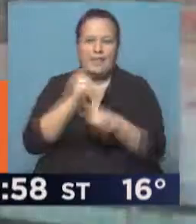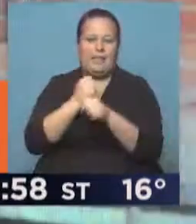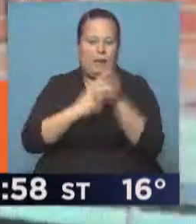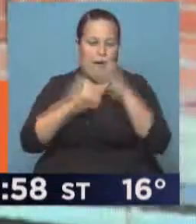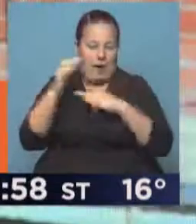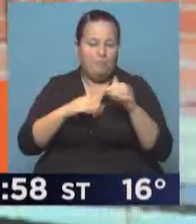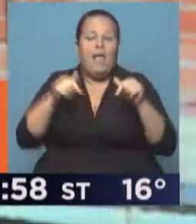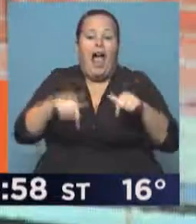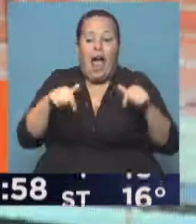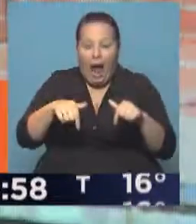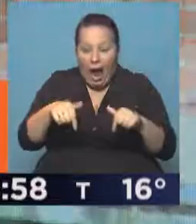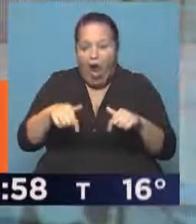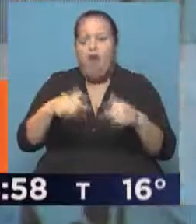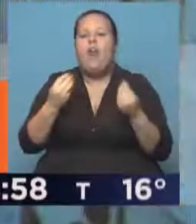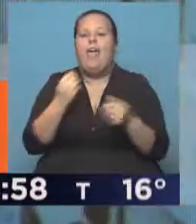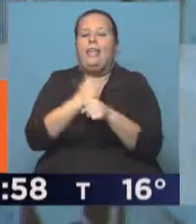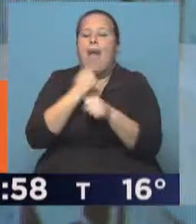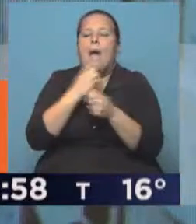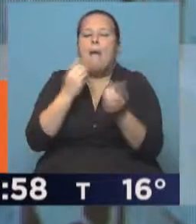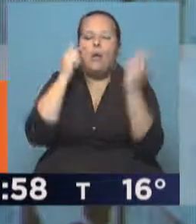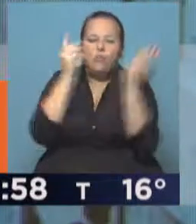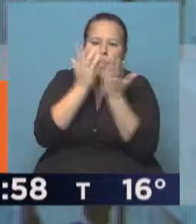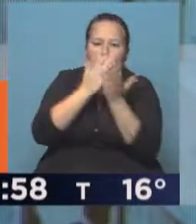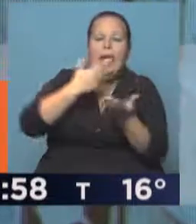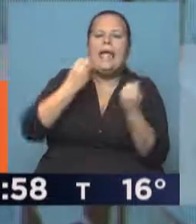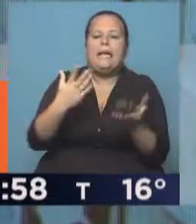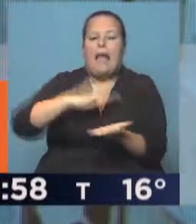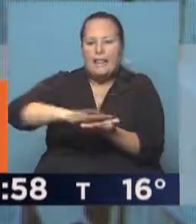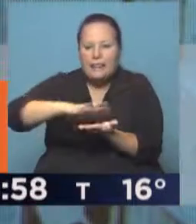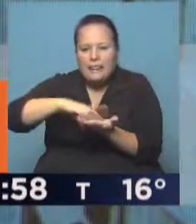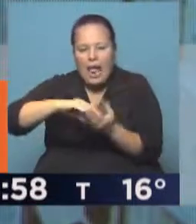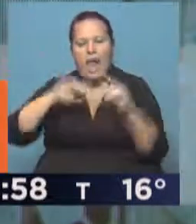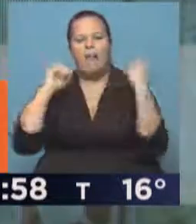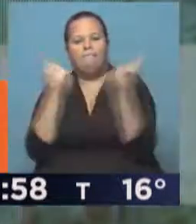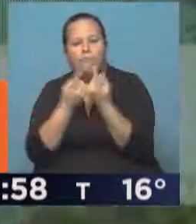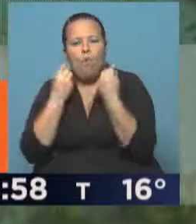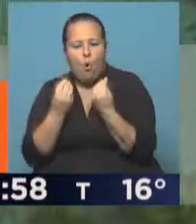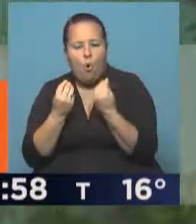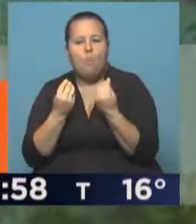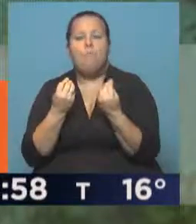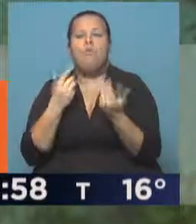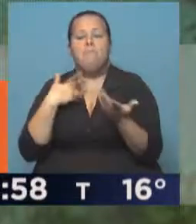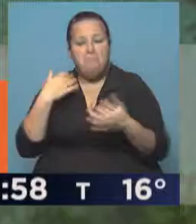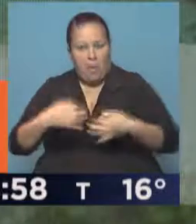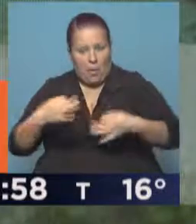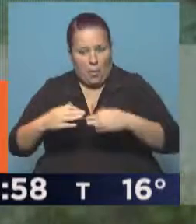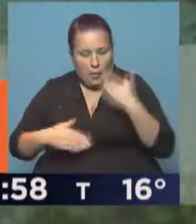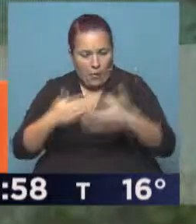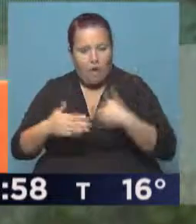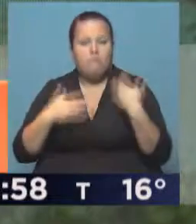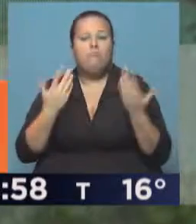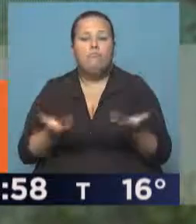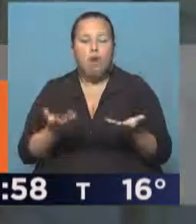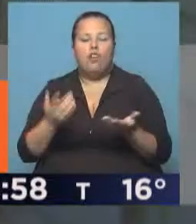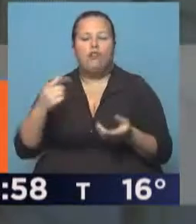ahora se está haciendo los trabajos de estudio de suelo ambiental bueno andamos bien por eso